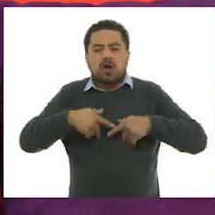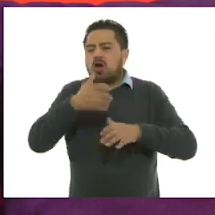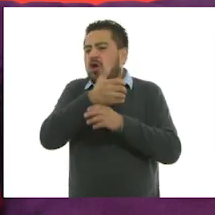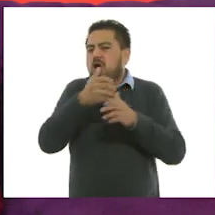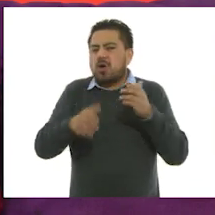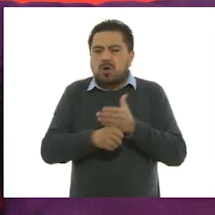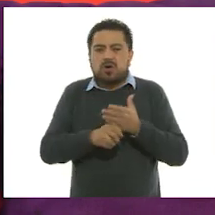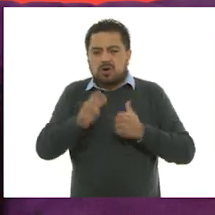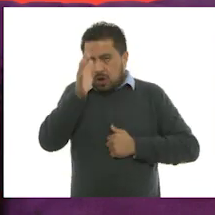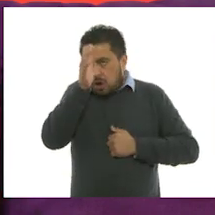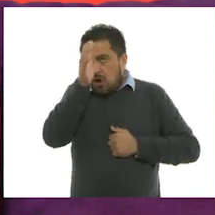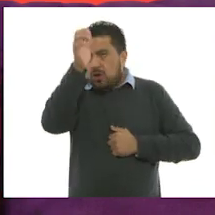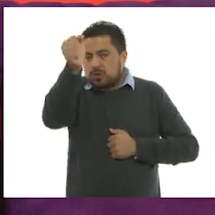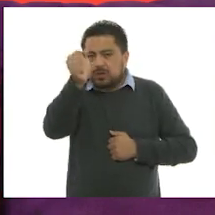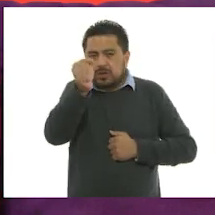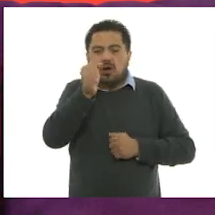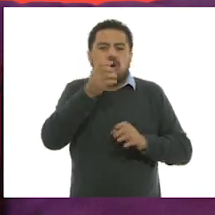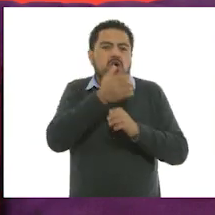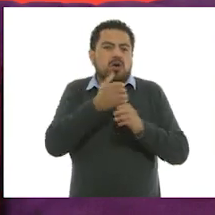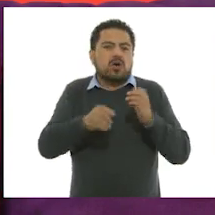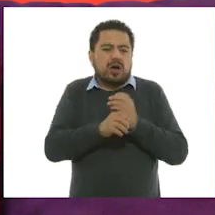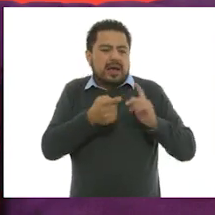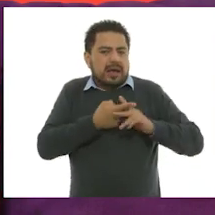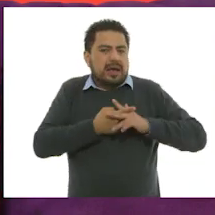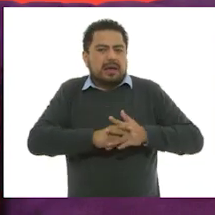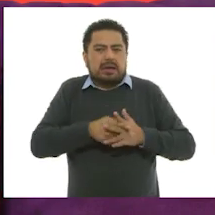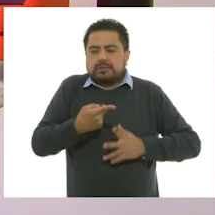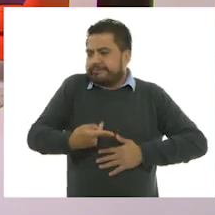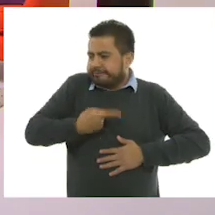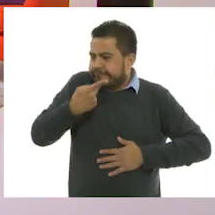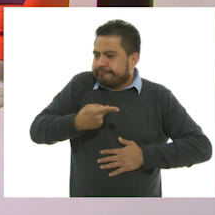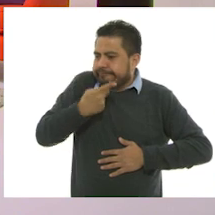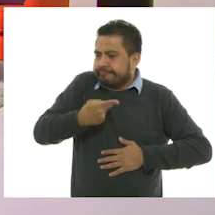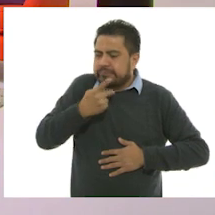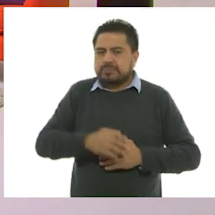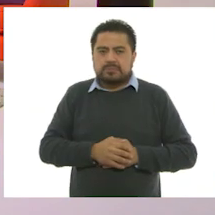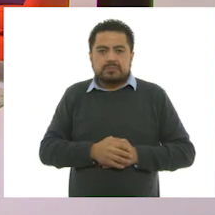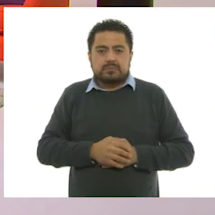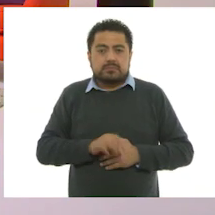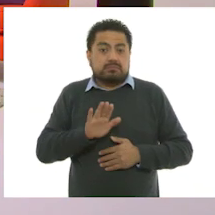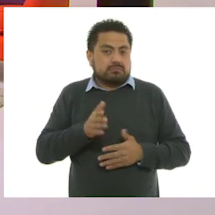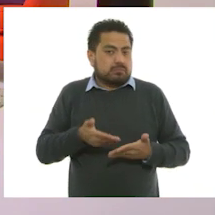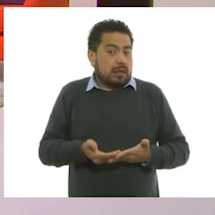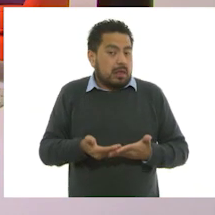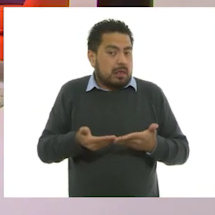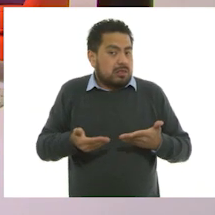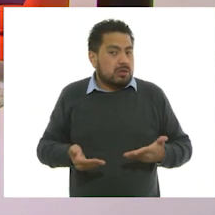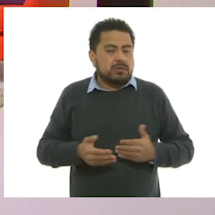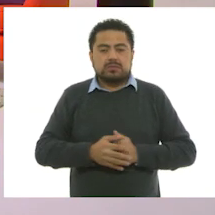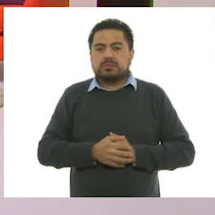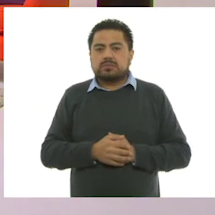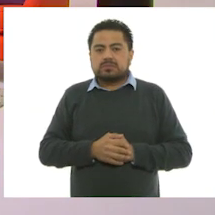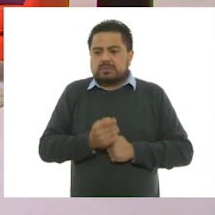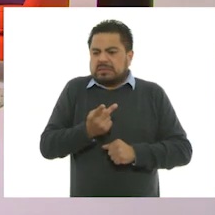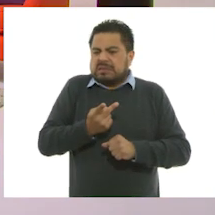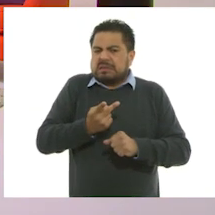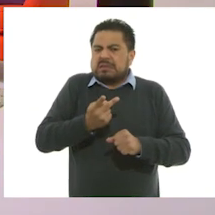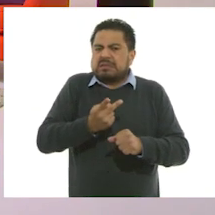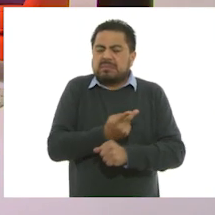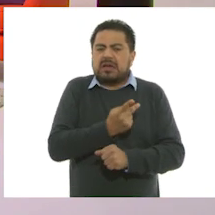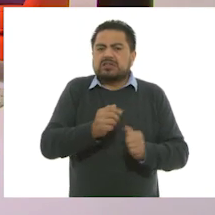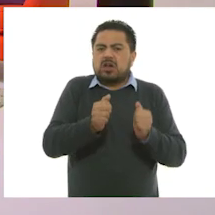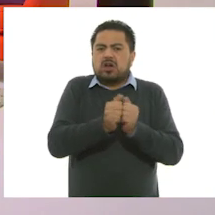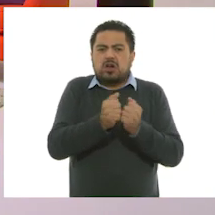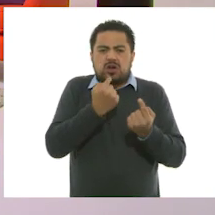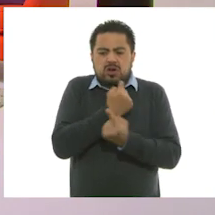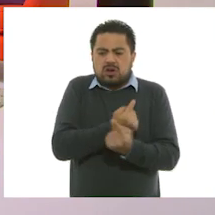cosas, conceptos u objetos que empezábamos a pronunciar. Y entonces, ¿qué pasa con las y